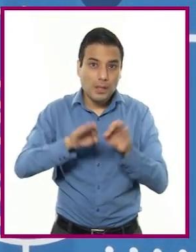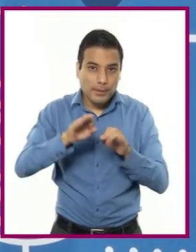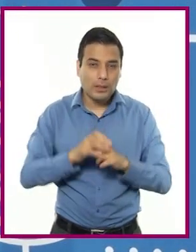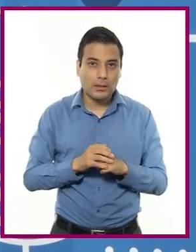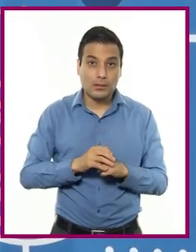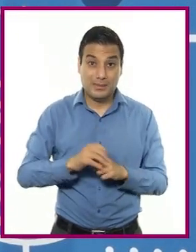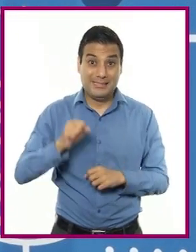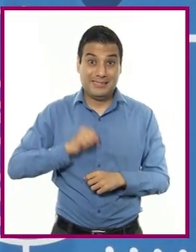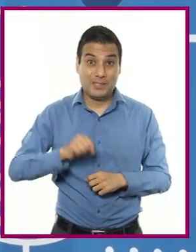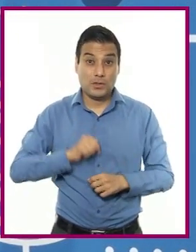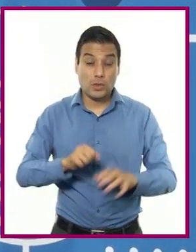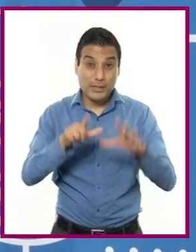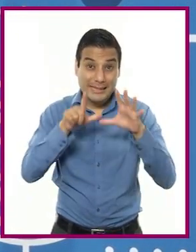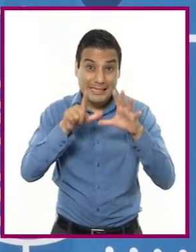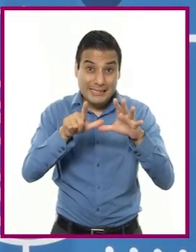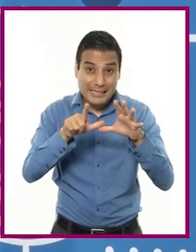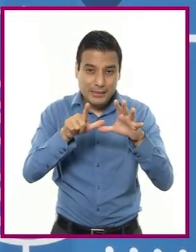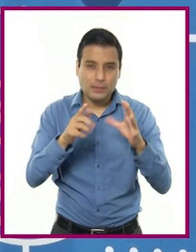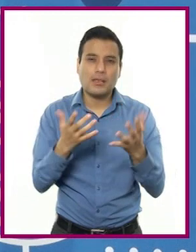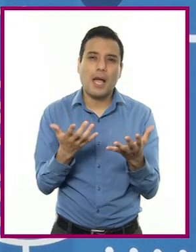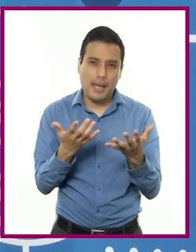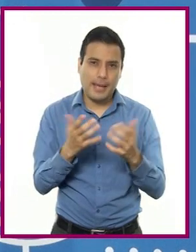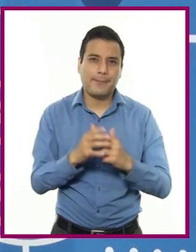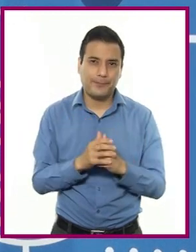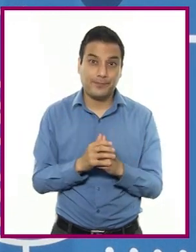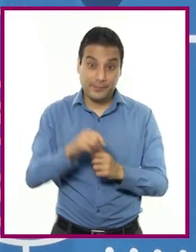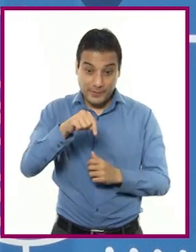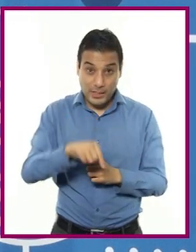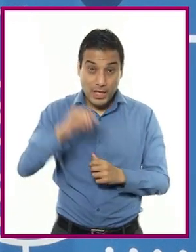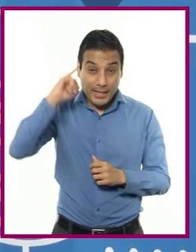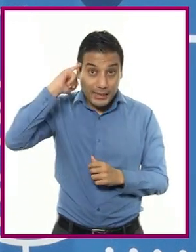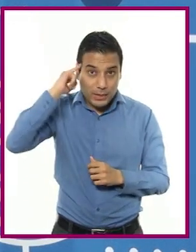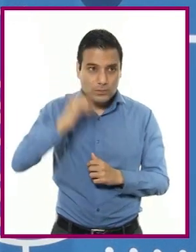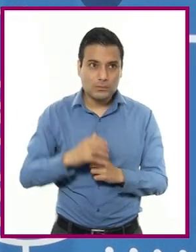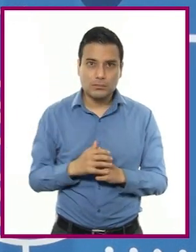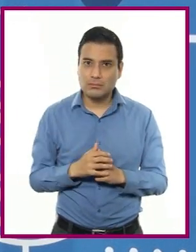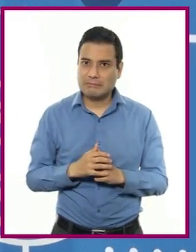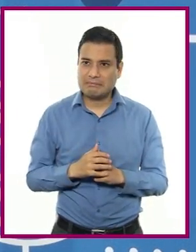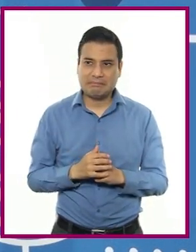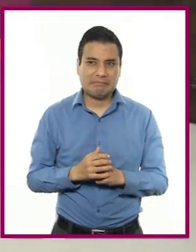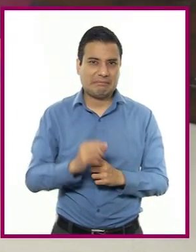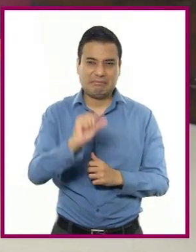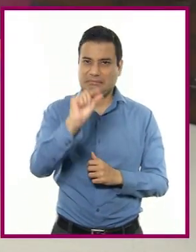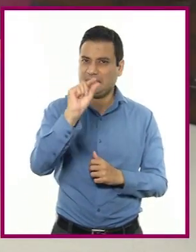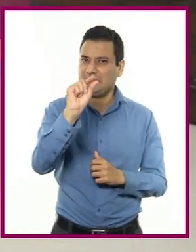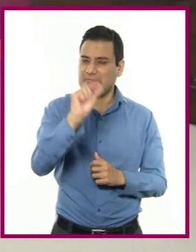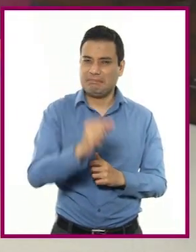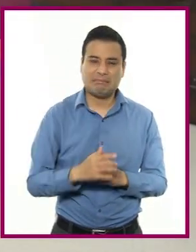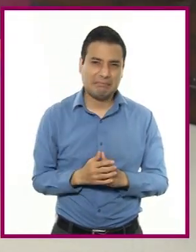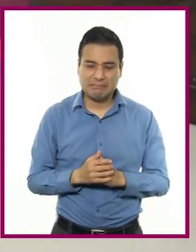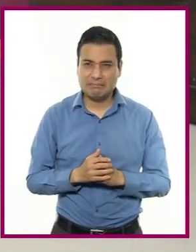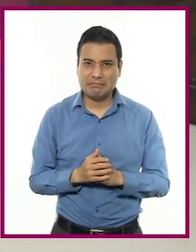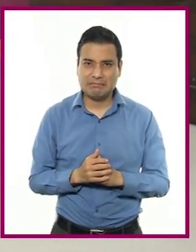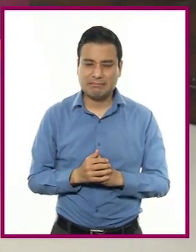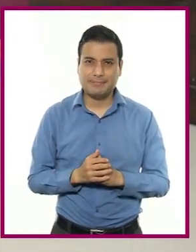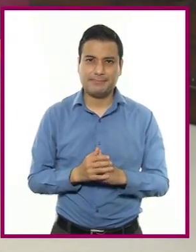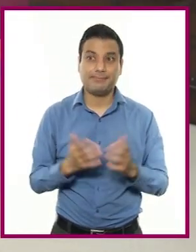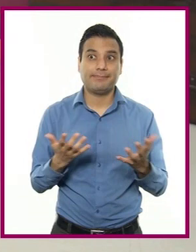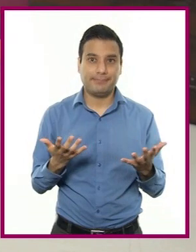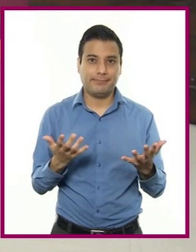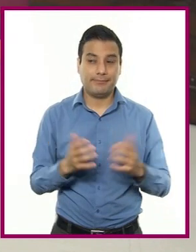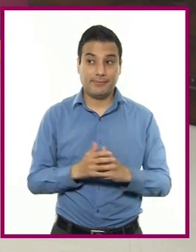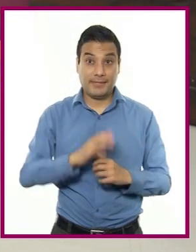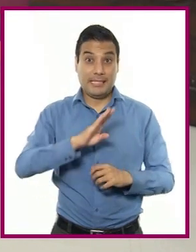siglo XVII, el número de pobladores originarios se redujera drásticamente, lo cual significó para